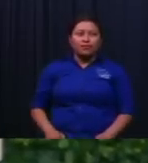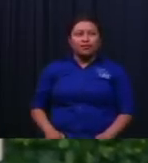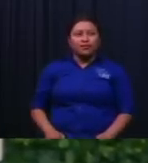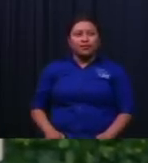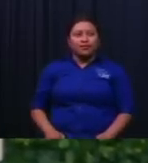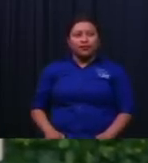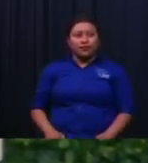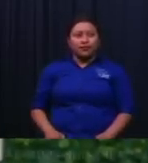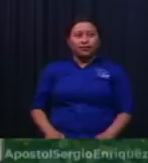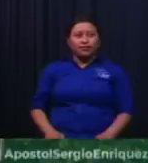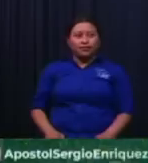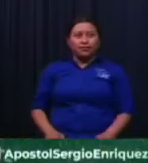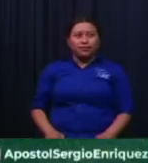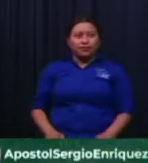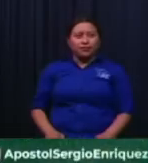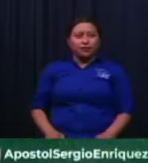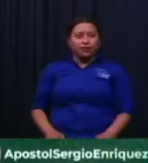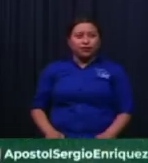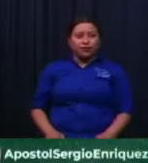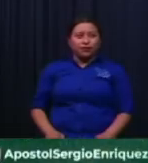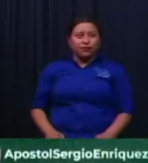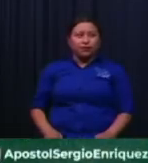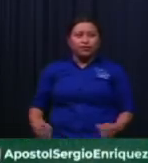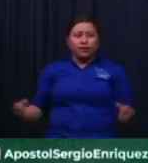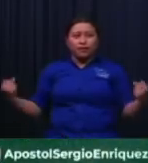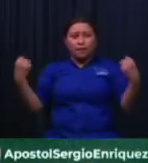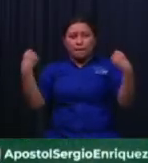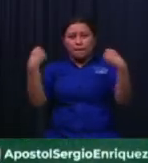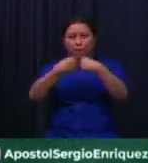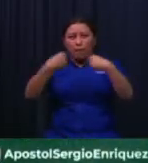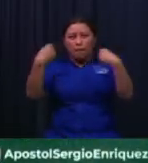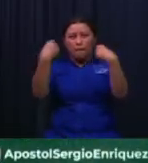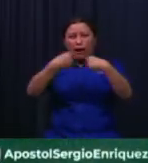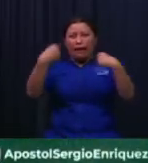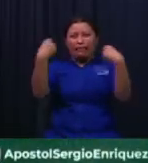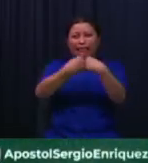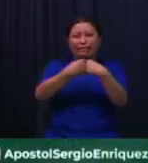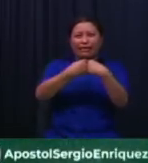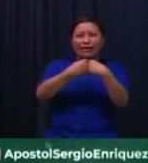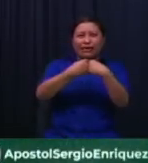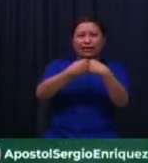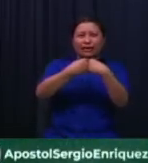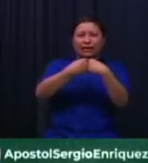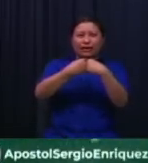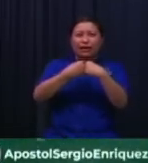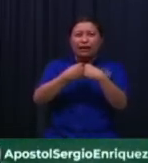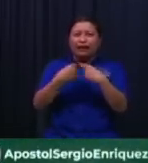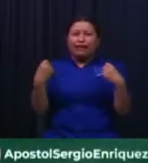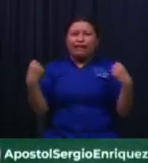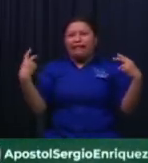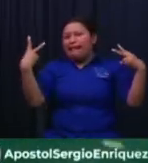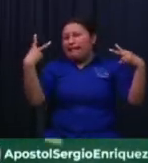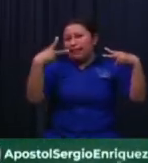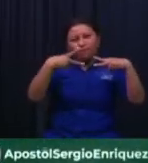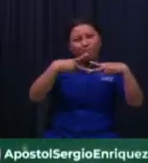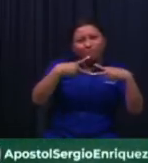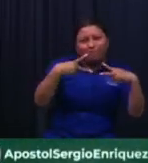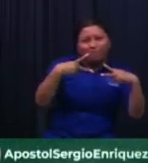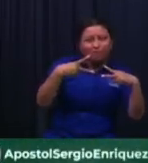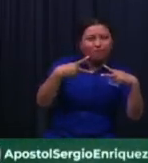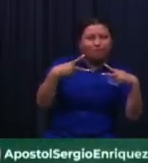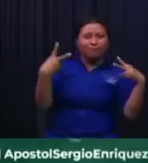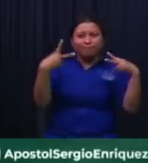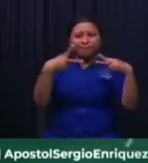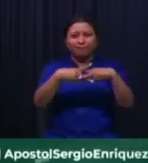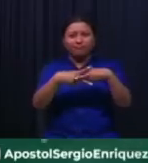Combatiendo la hostilidad, y que el Señor nos agarre confesados a todos, ¿verdad, hermanos? Porque yo creo que es algo,